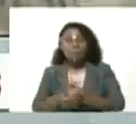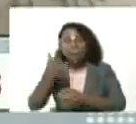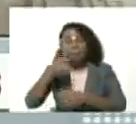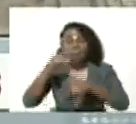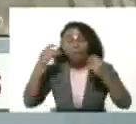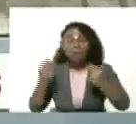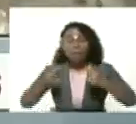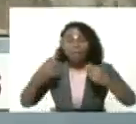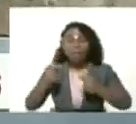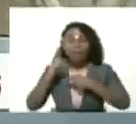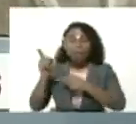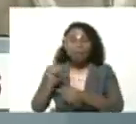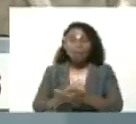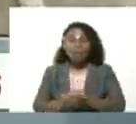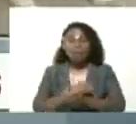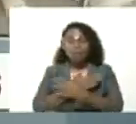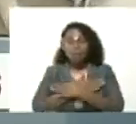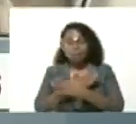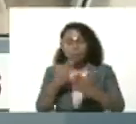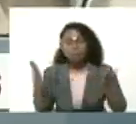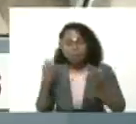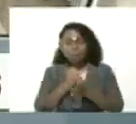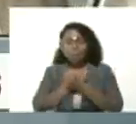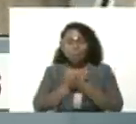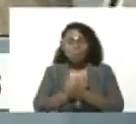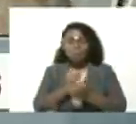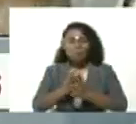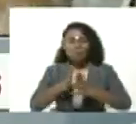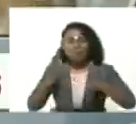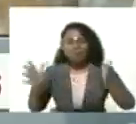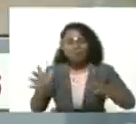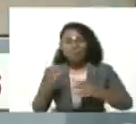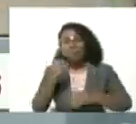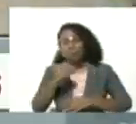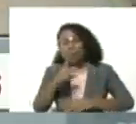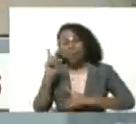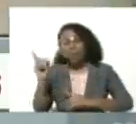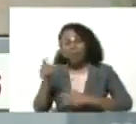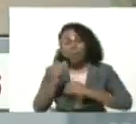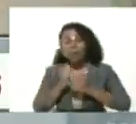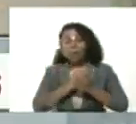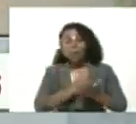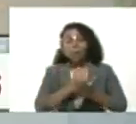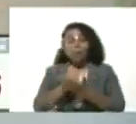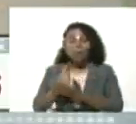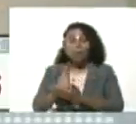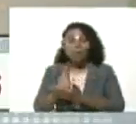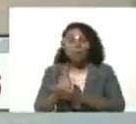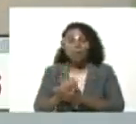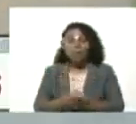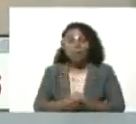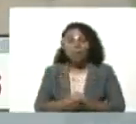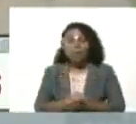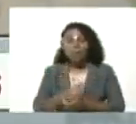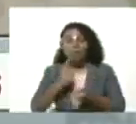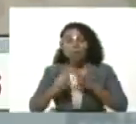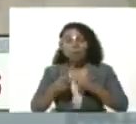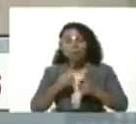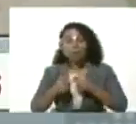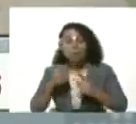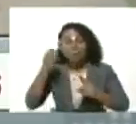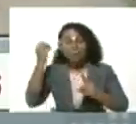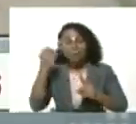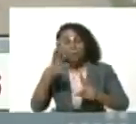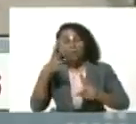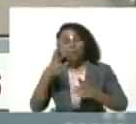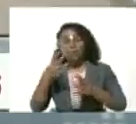activó, presidente, con su solidaridad y su amor gigante, bueno, a entreayudarse, ¿no? Y una cosa que nos impactó mucho